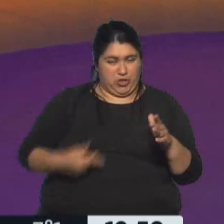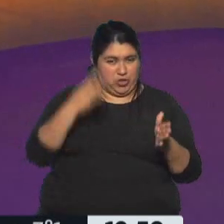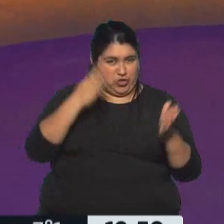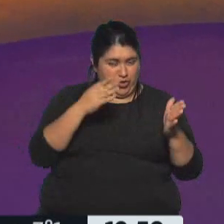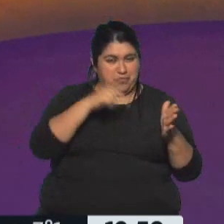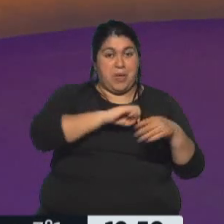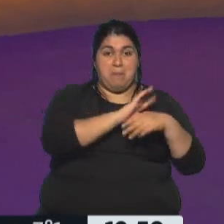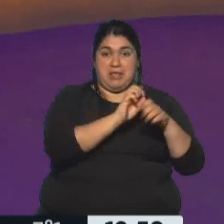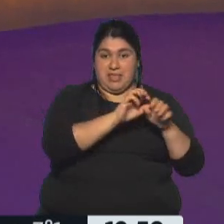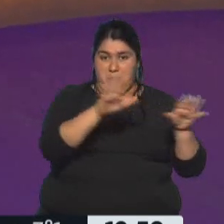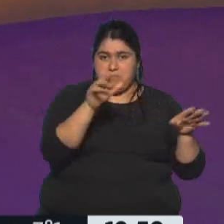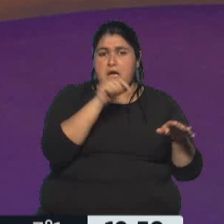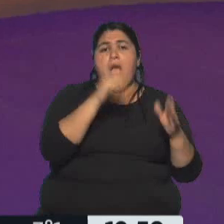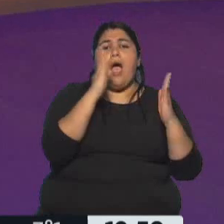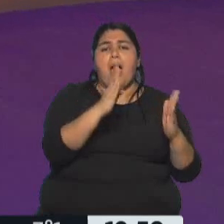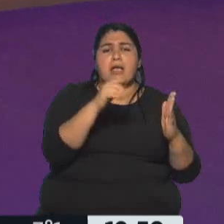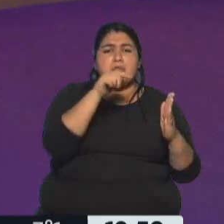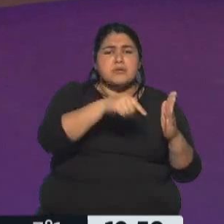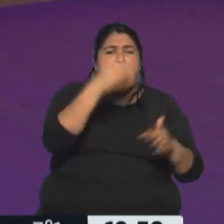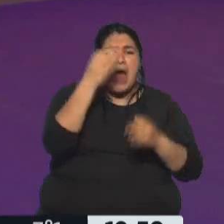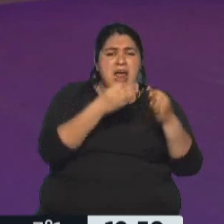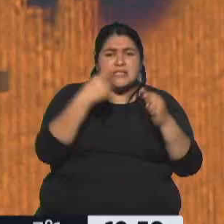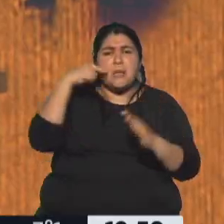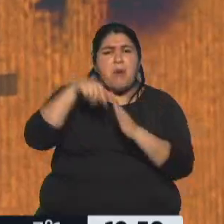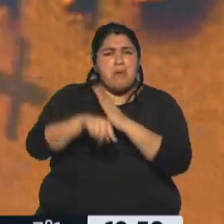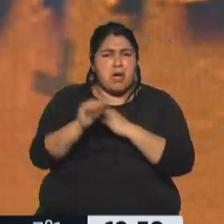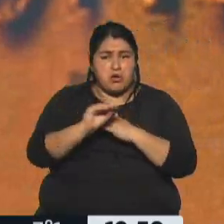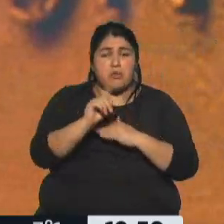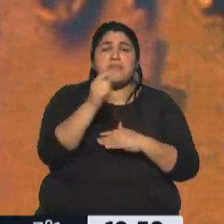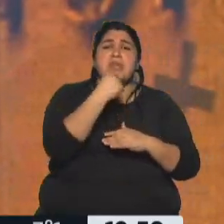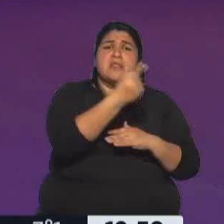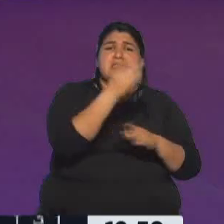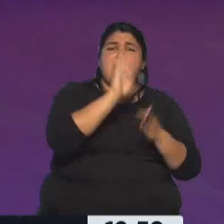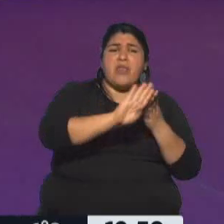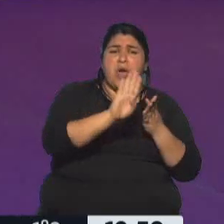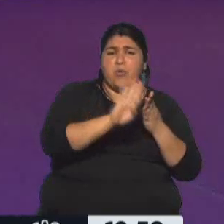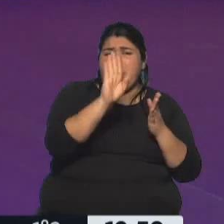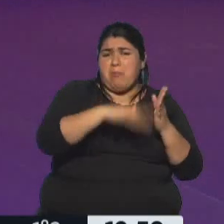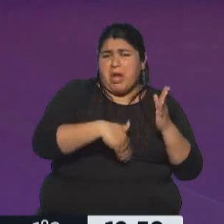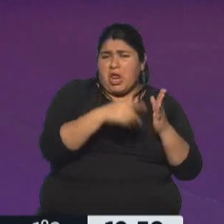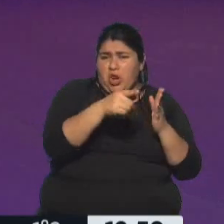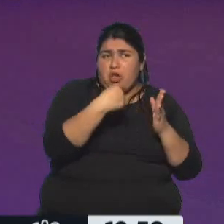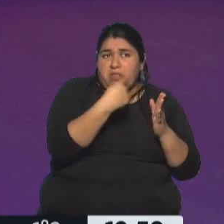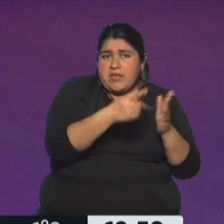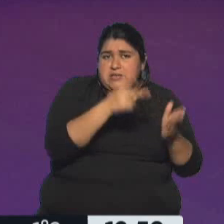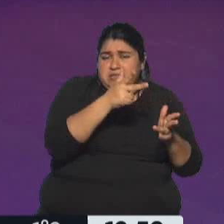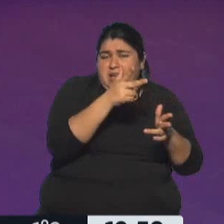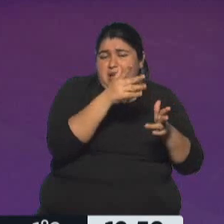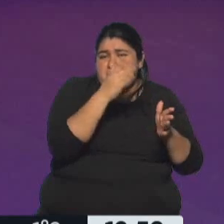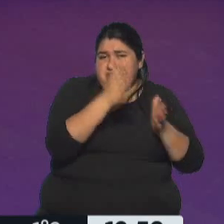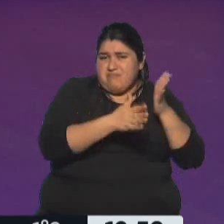de pandemia. Y ahí se queda el análisis. Se está diciendo que su gobierno emitió menos deuda que antes y menos deuda que